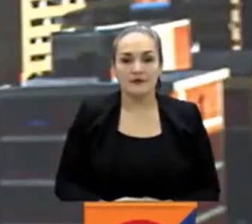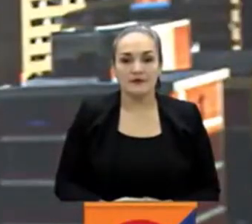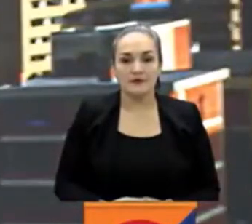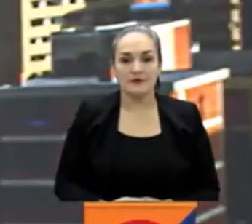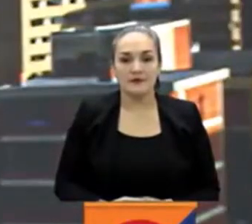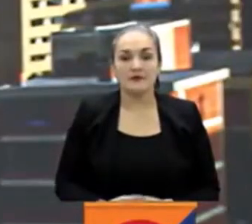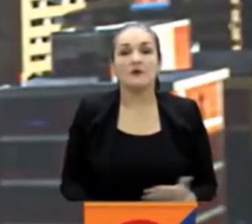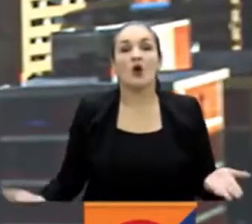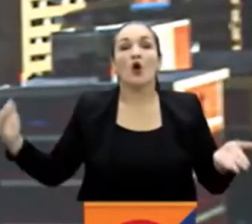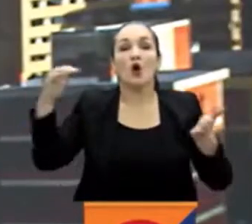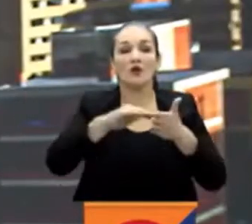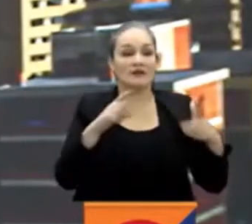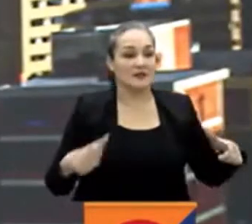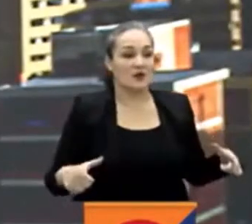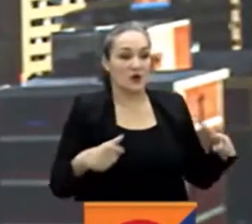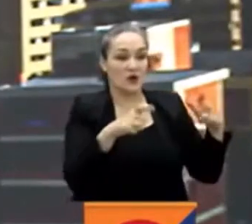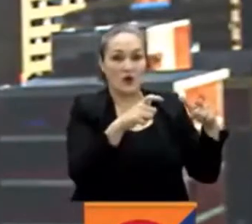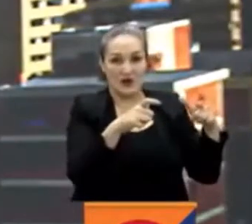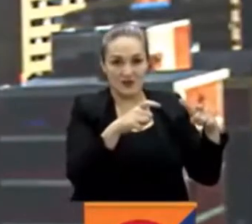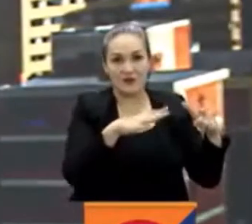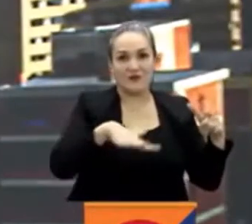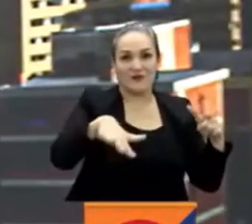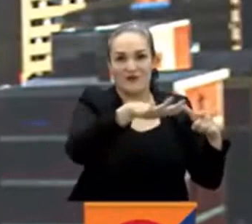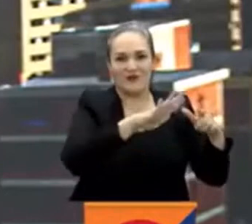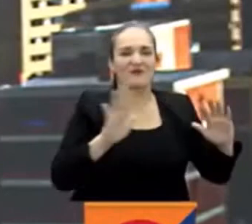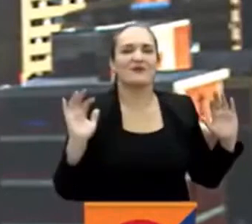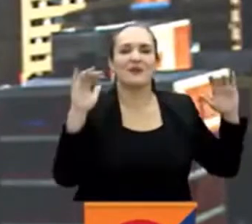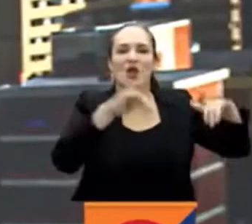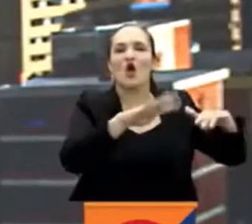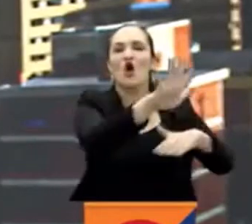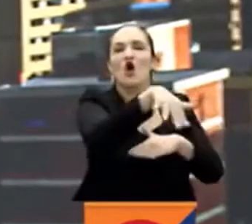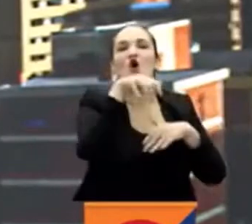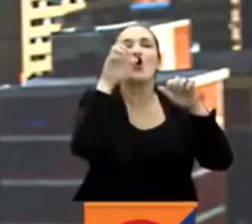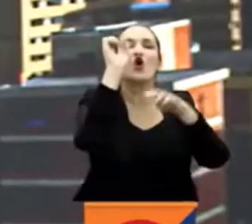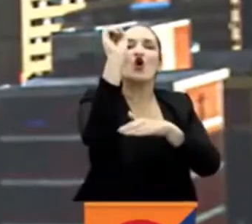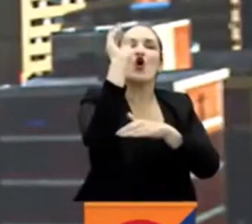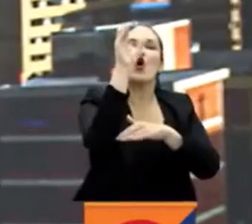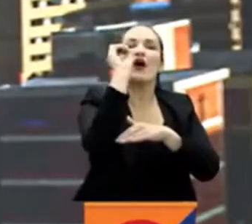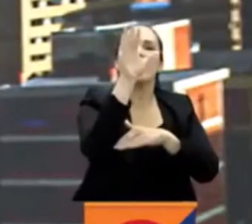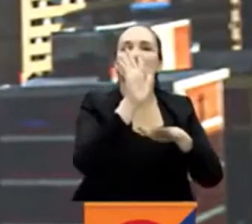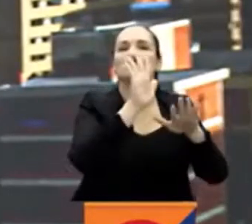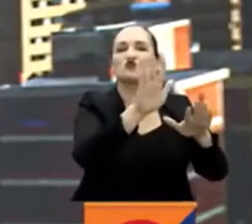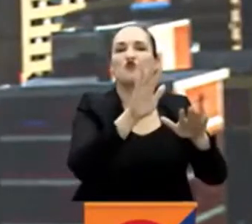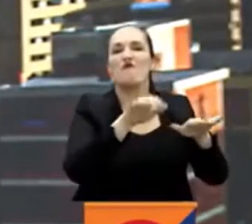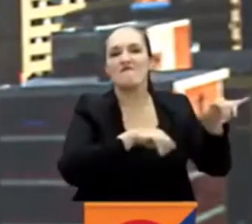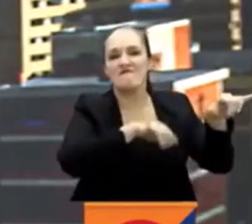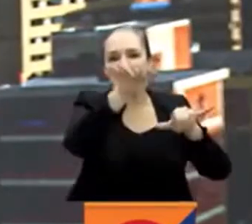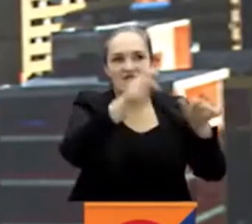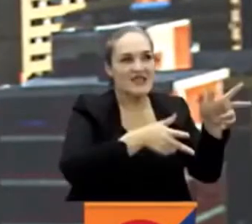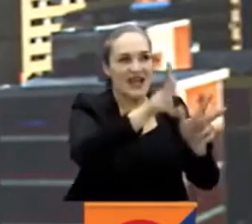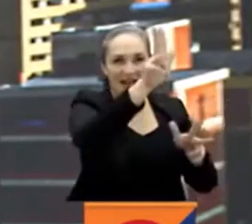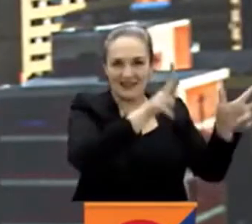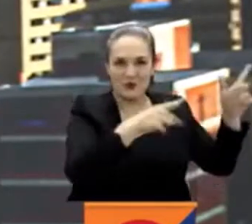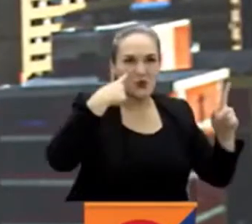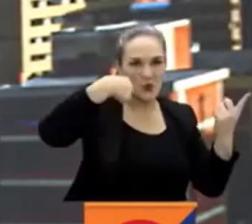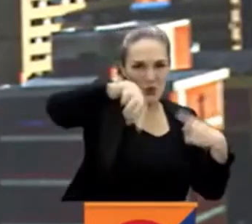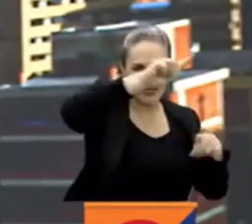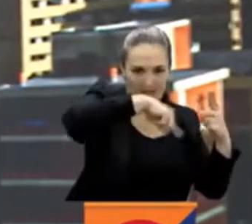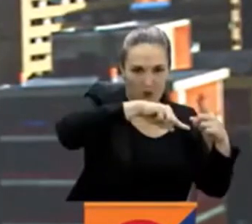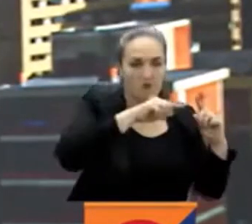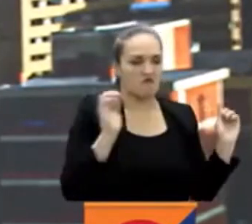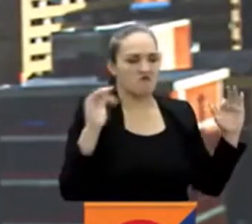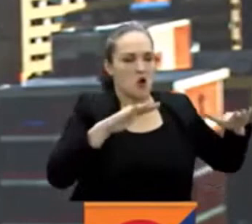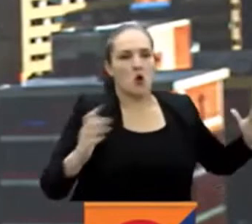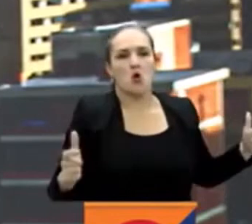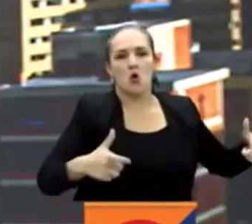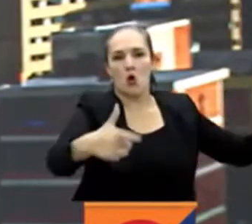Y volvemos al Congreso Nacional de Agencias de Viajes, ANATO, precisamente en donde el presidente Gustavo Petro aseguró que el turismo es